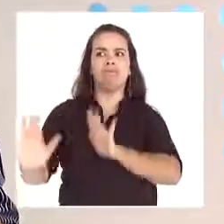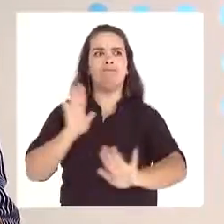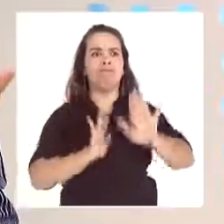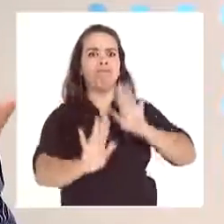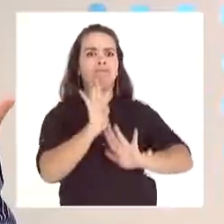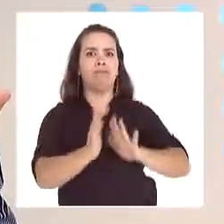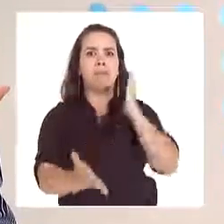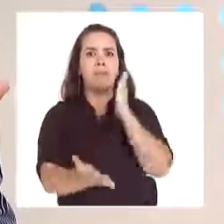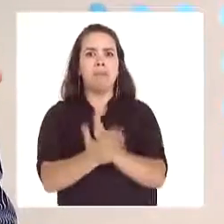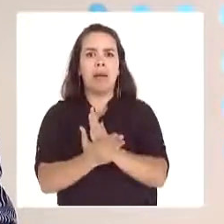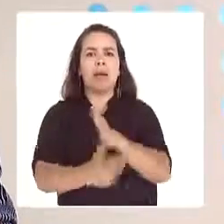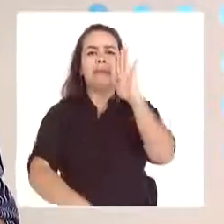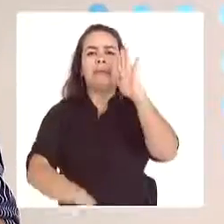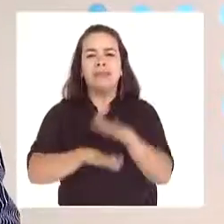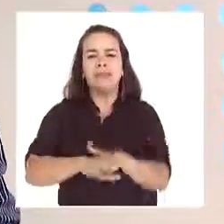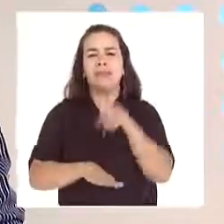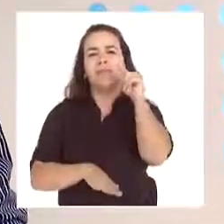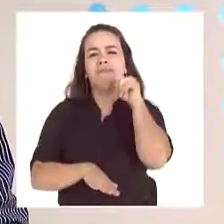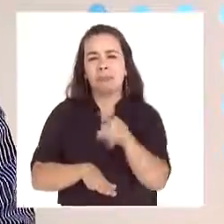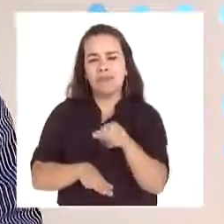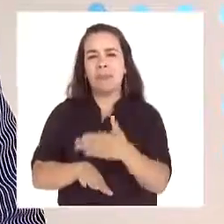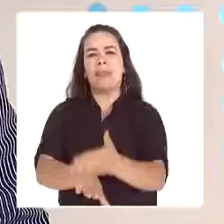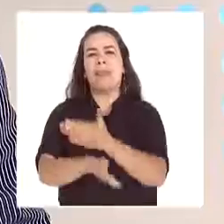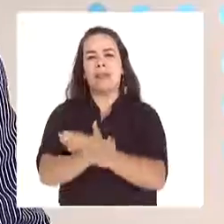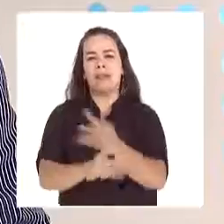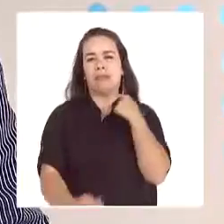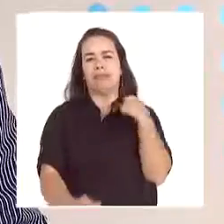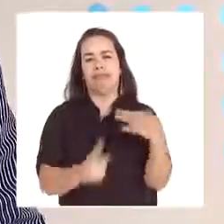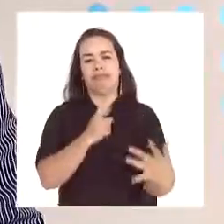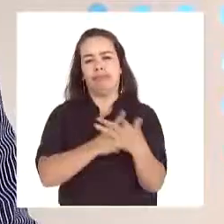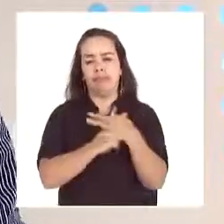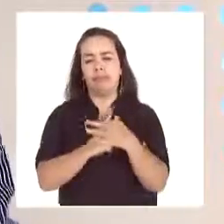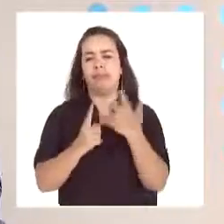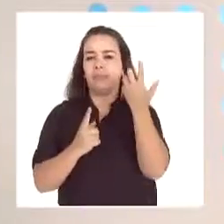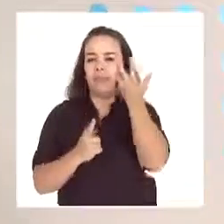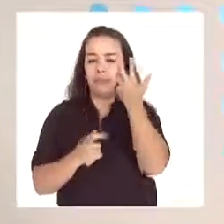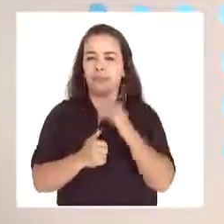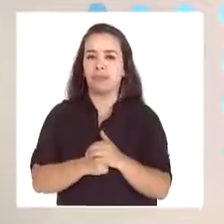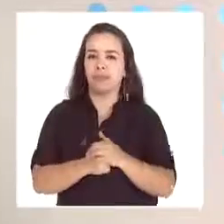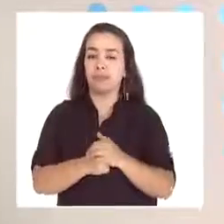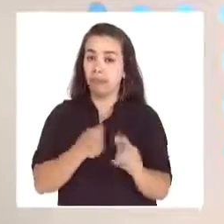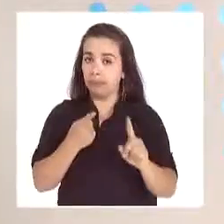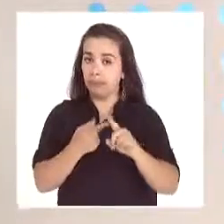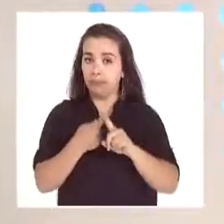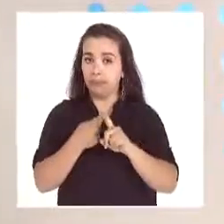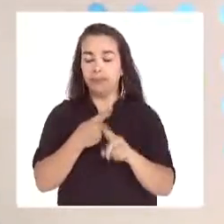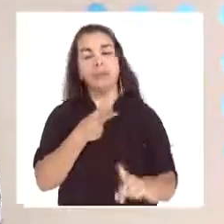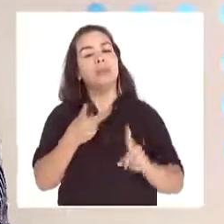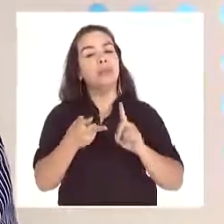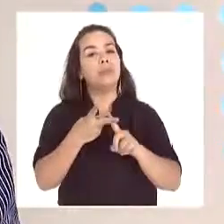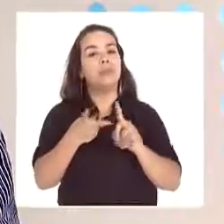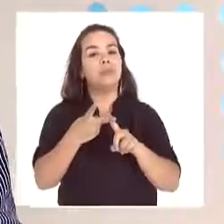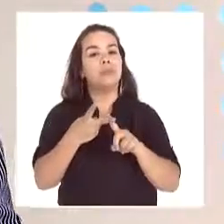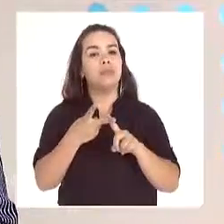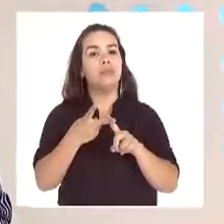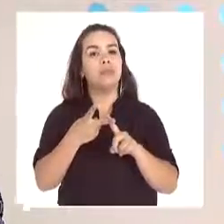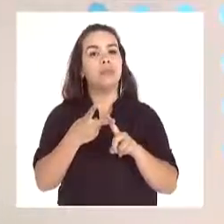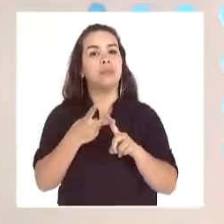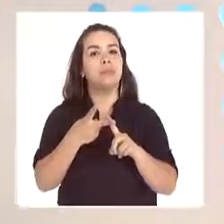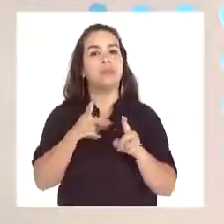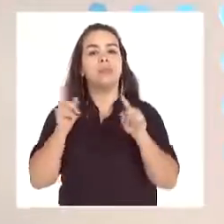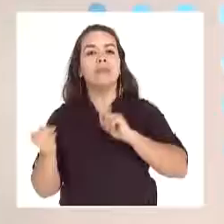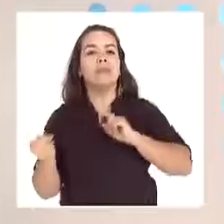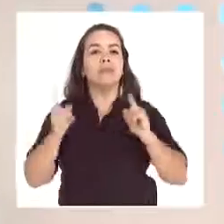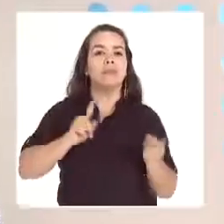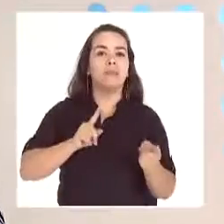ser consecuencia del desarrollo de estas enfermedades. Con respecto a la pregunta de la